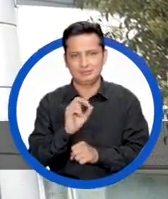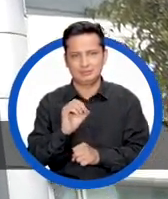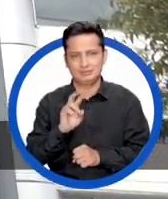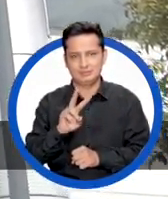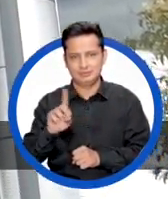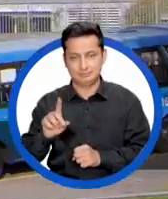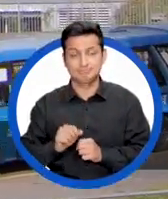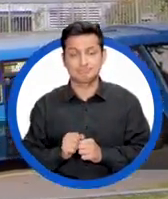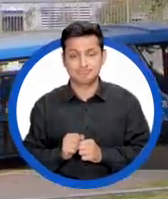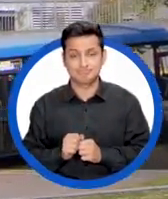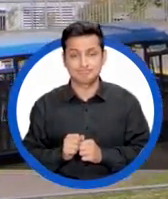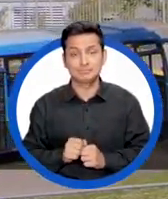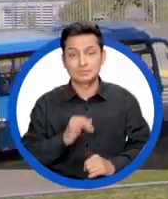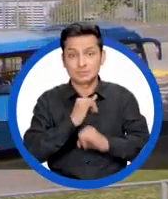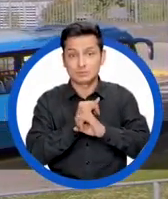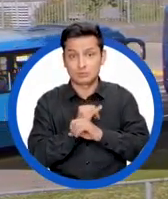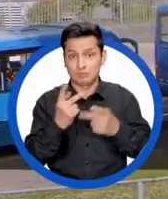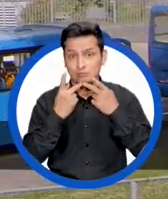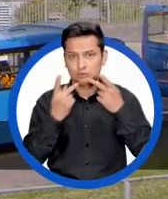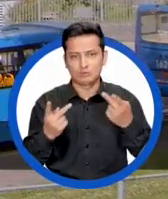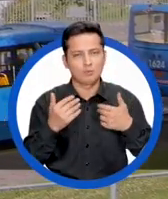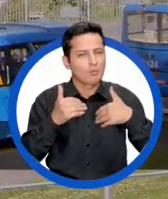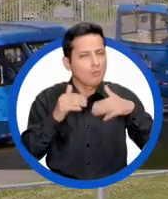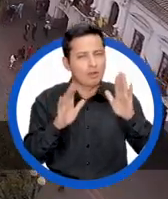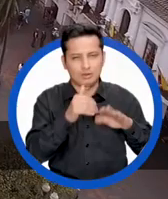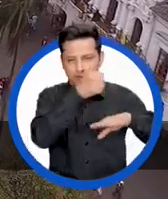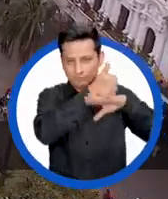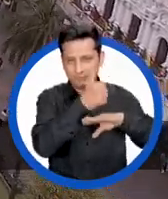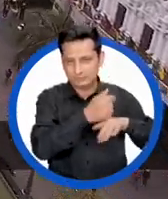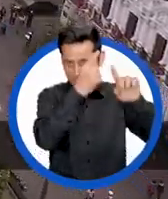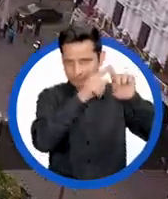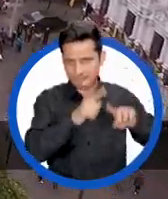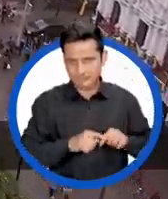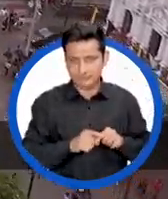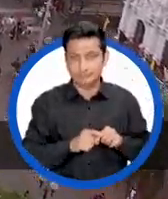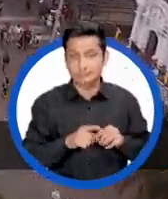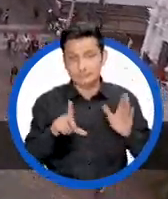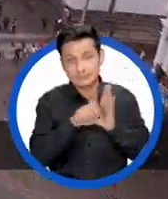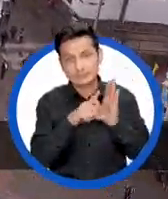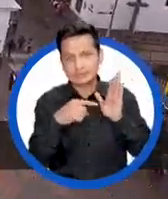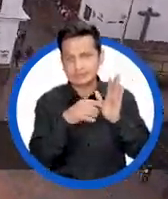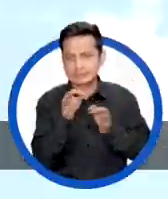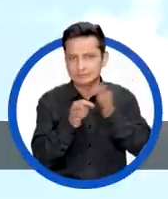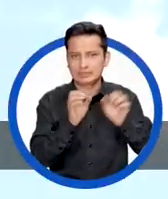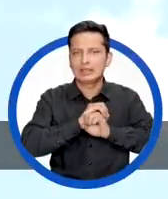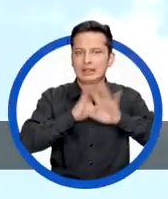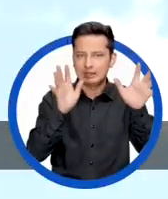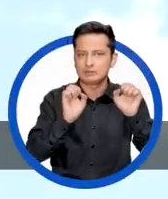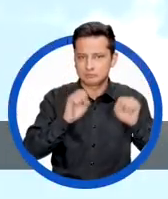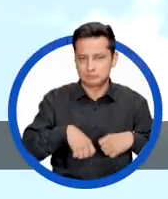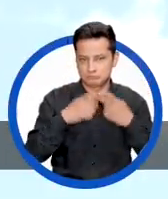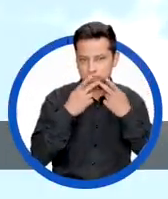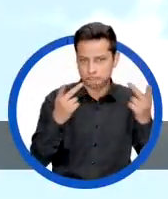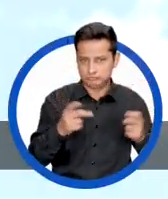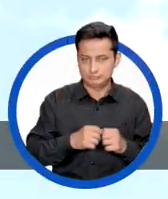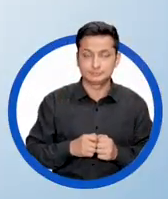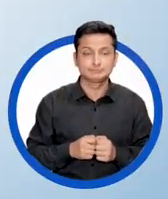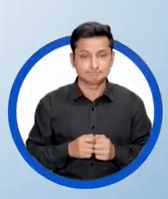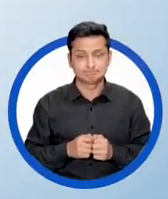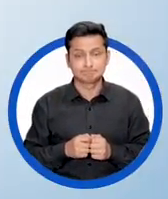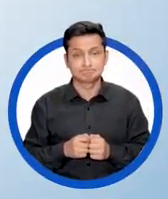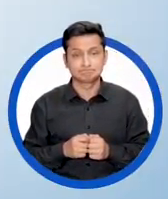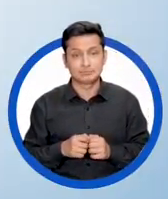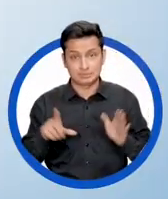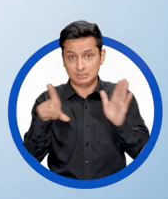manera, cualquier información dispuesta por instituciones públicas en todos los niveles de gobierno, salvo las señaladas en la ley.